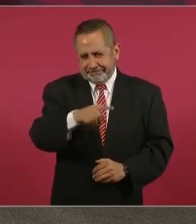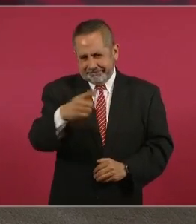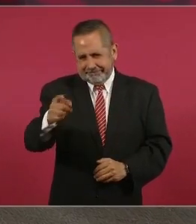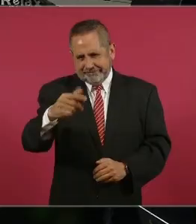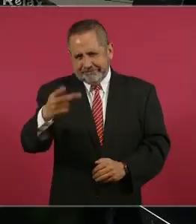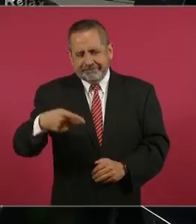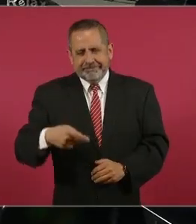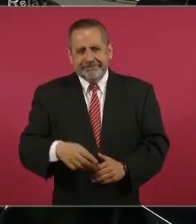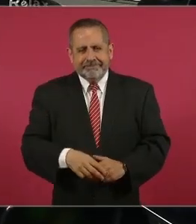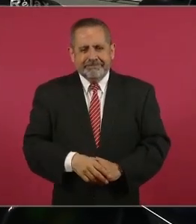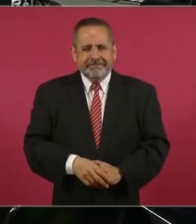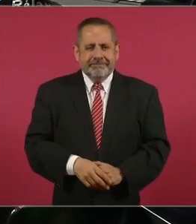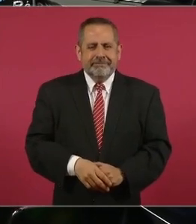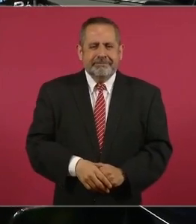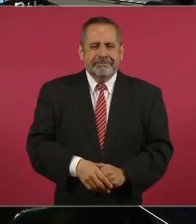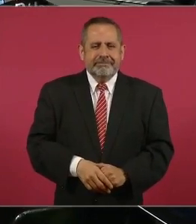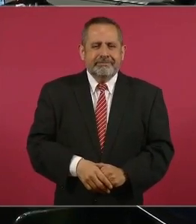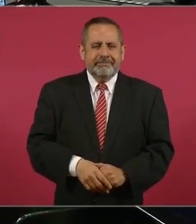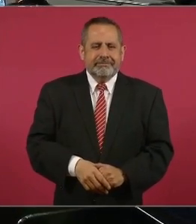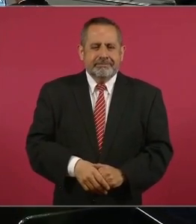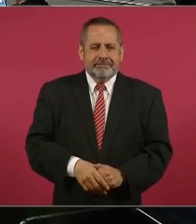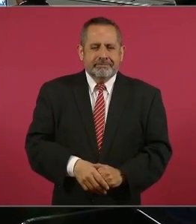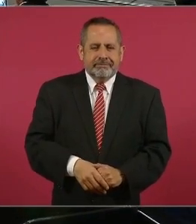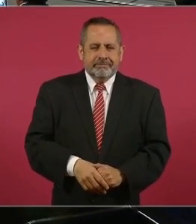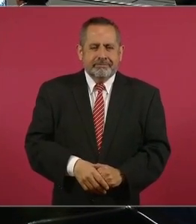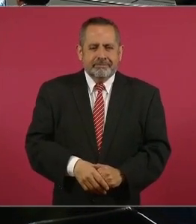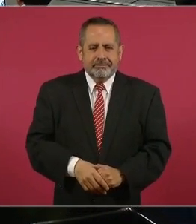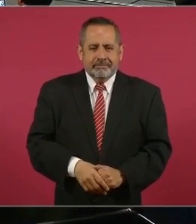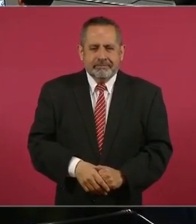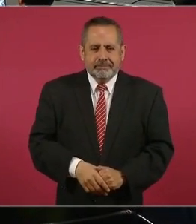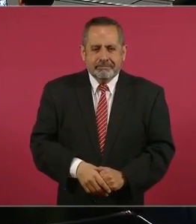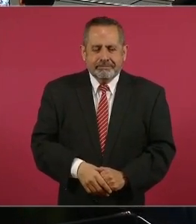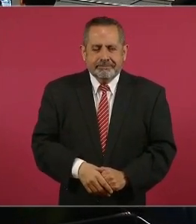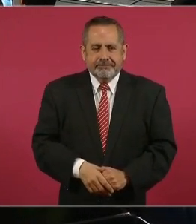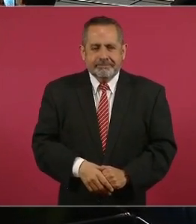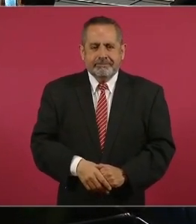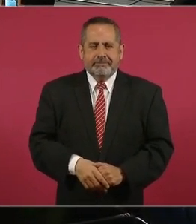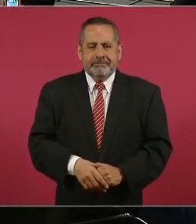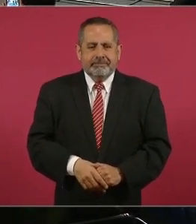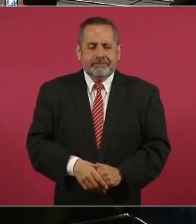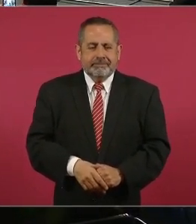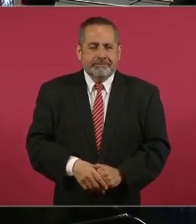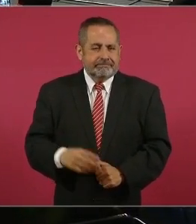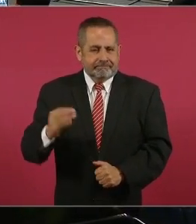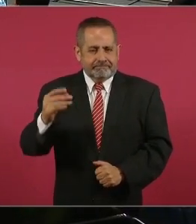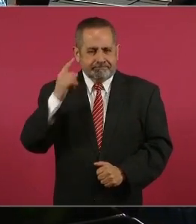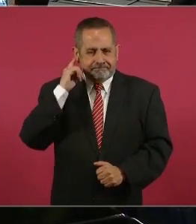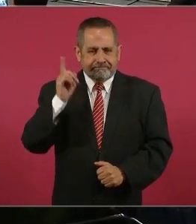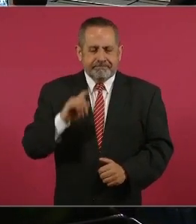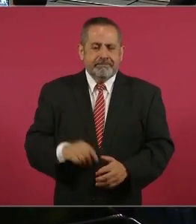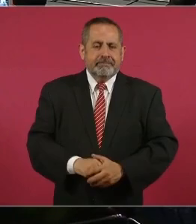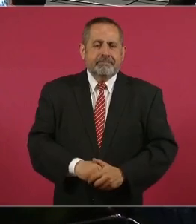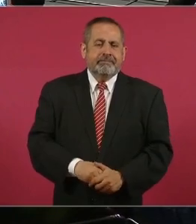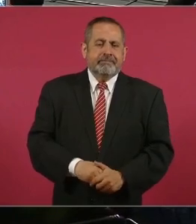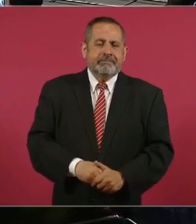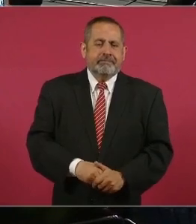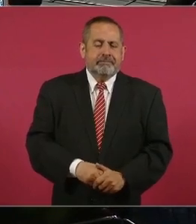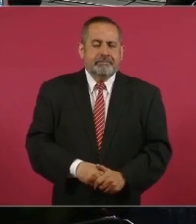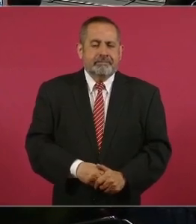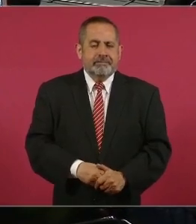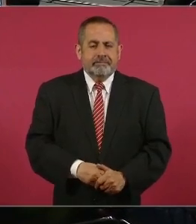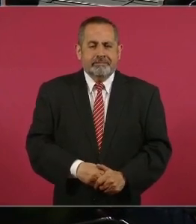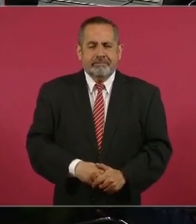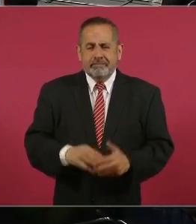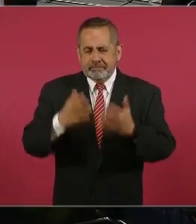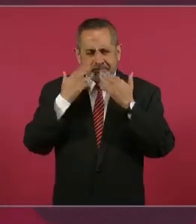Adelante. La presencia de las Fuerzas Armadas en Nuevo León, a partir de esta situación, en que podría haber dos gobernadores. No hay ningún